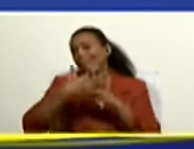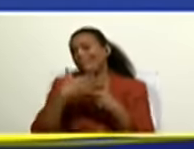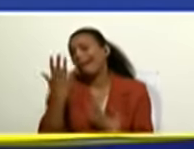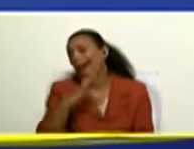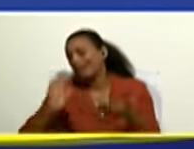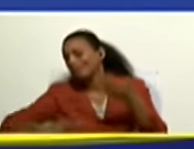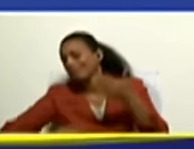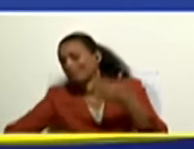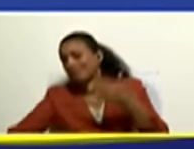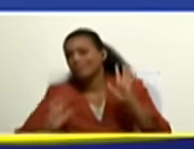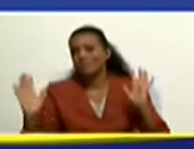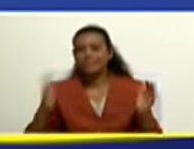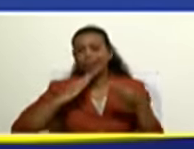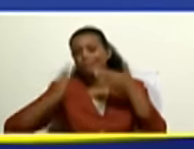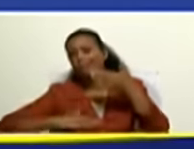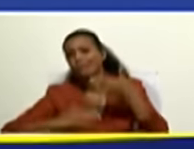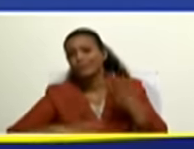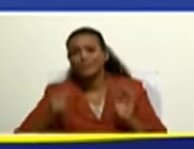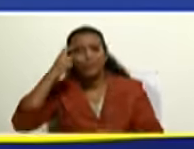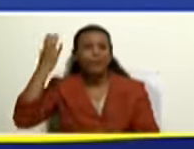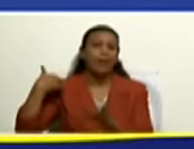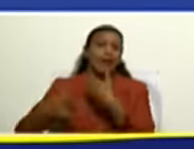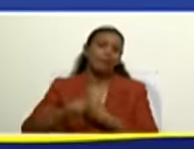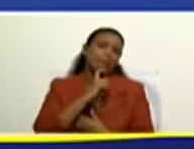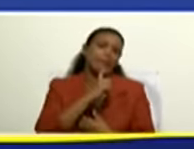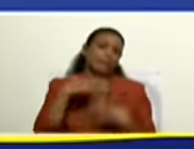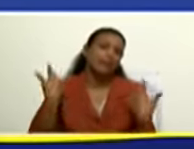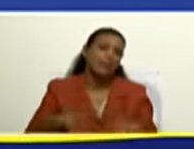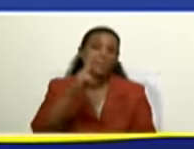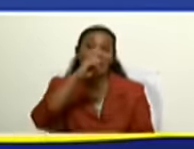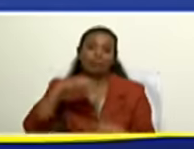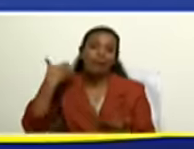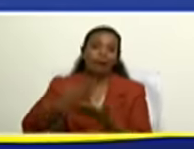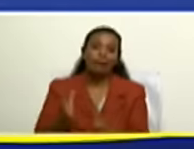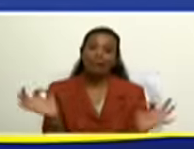días. En estos días más de 20 años.